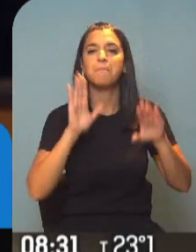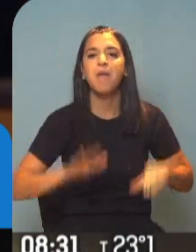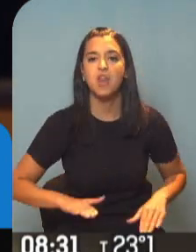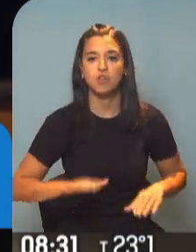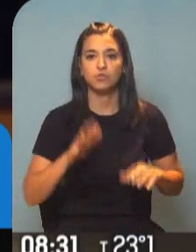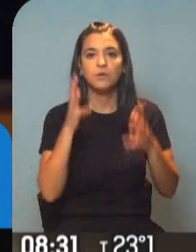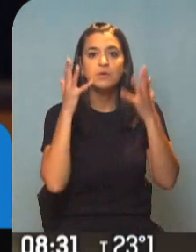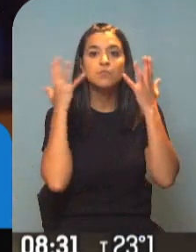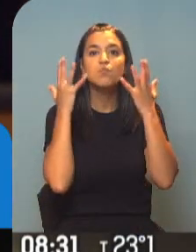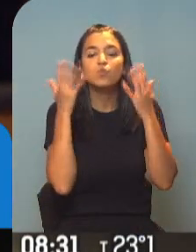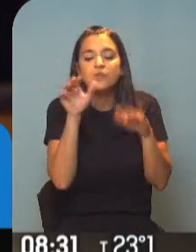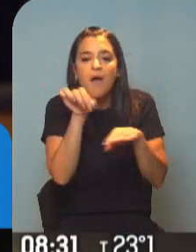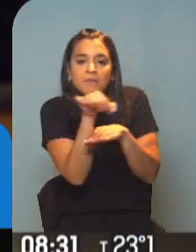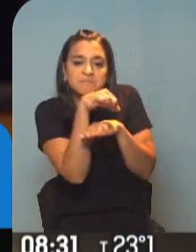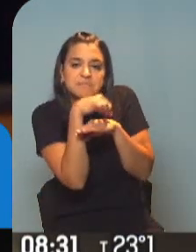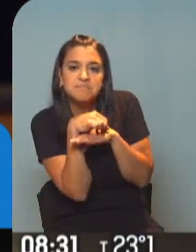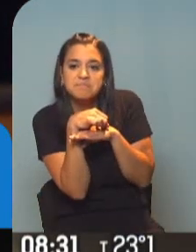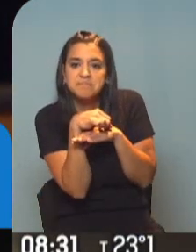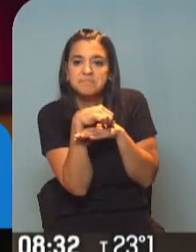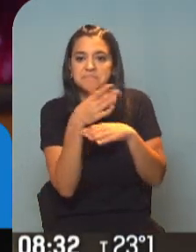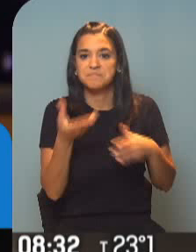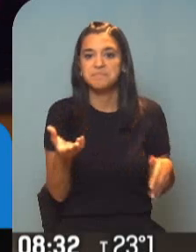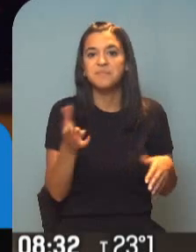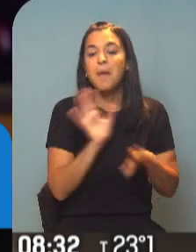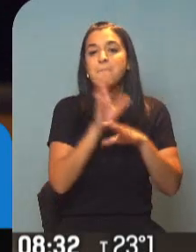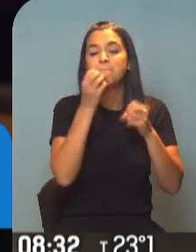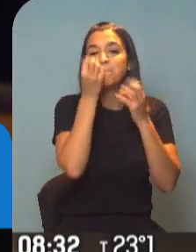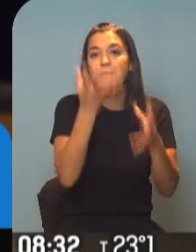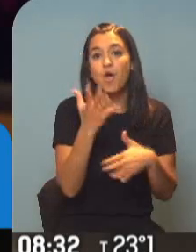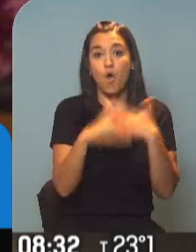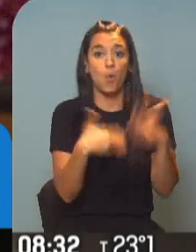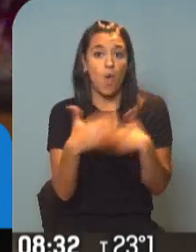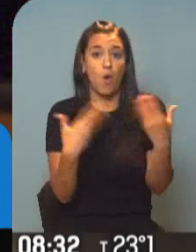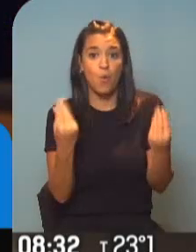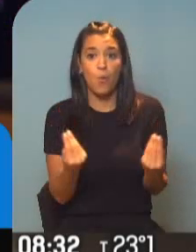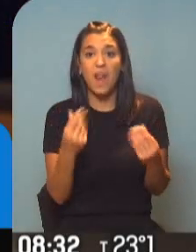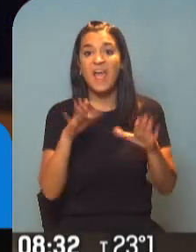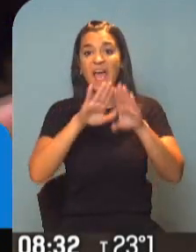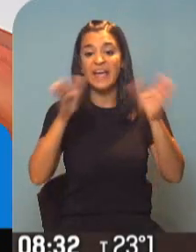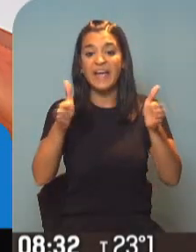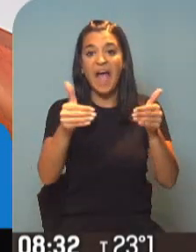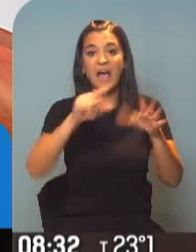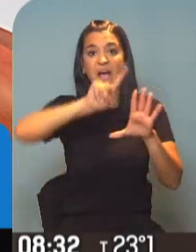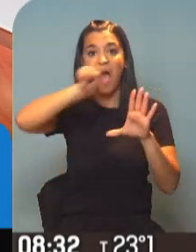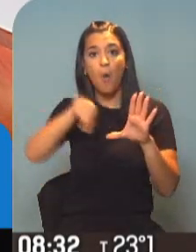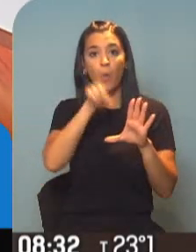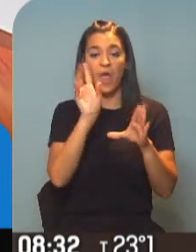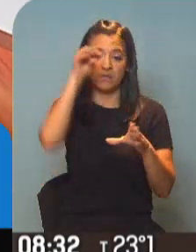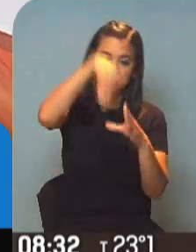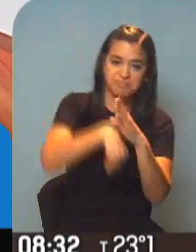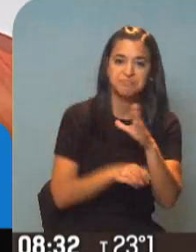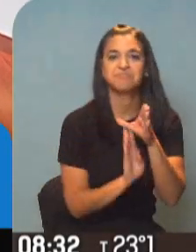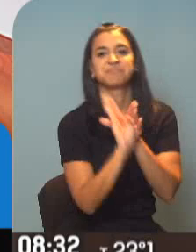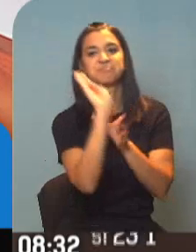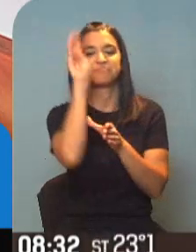gato busca escuchar el mejor juguete que se manda ahí adentro